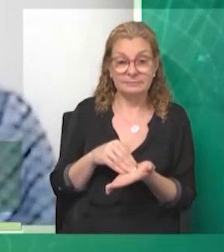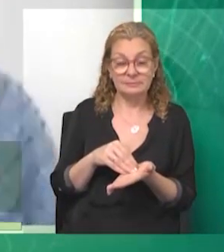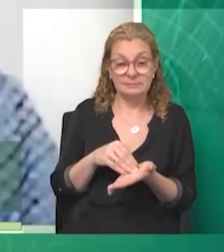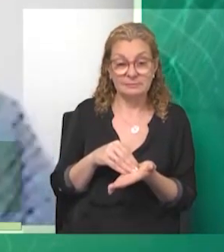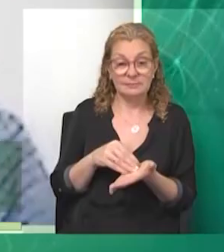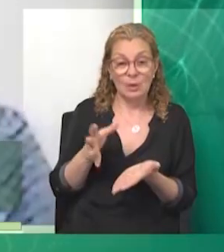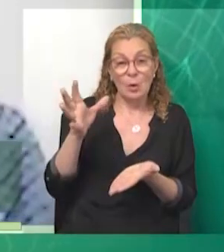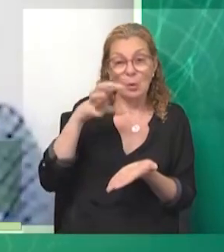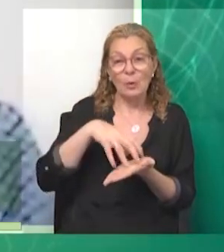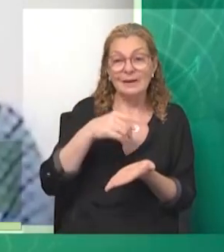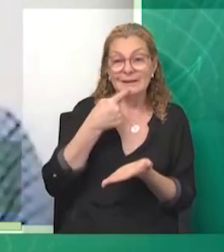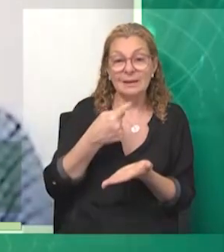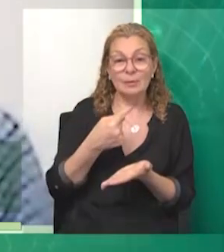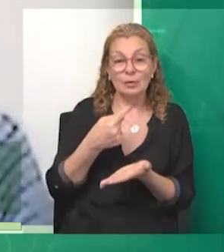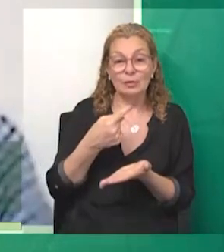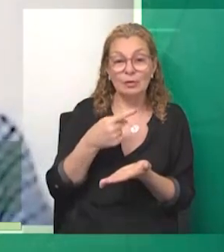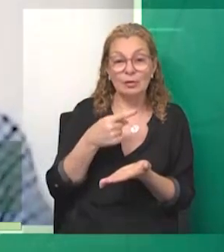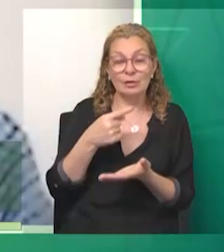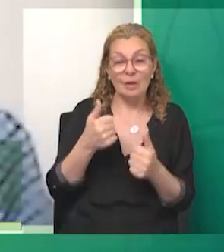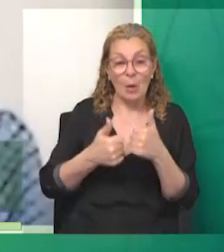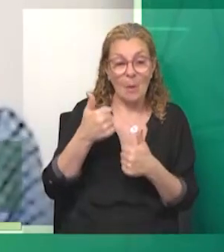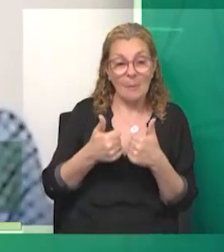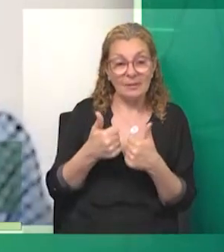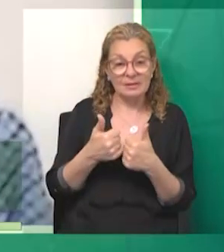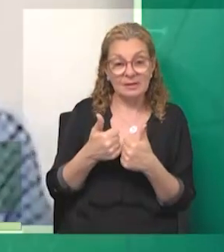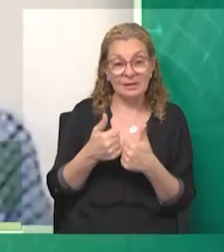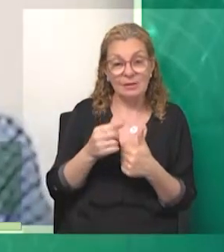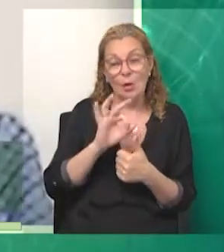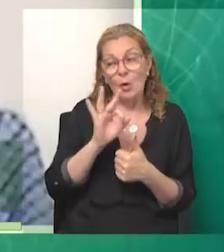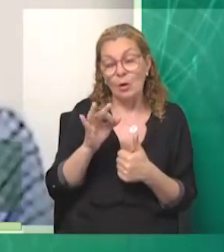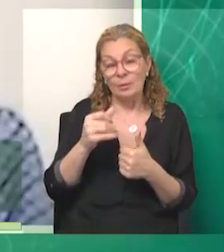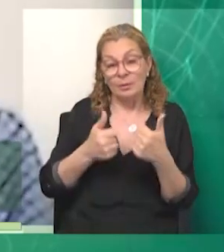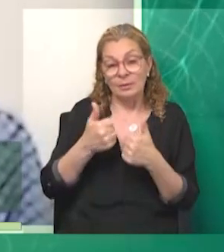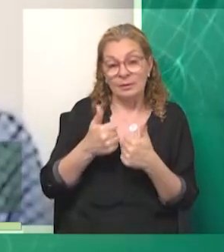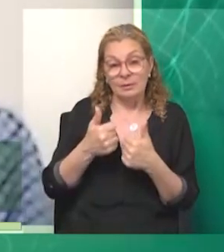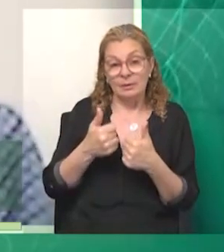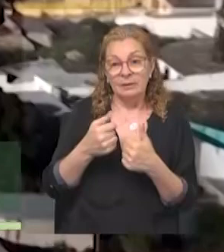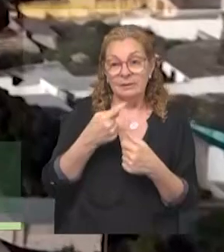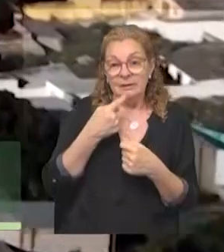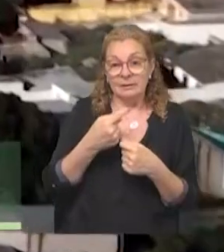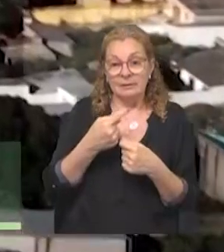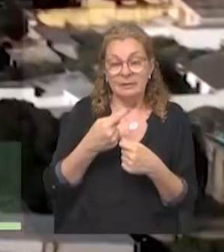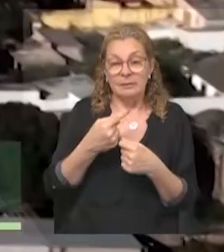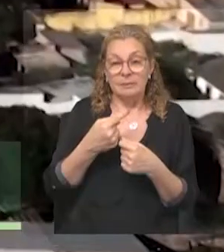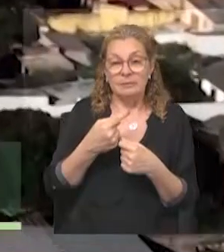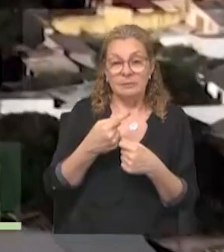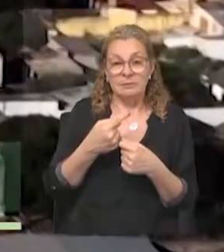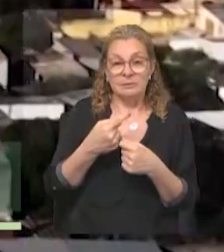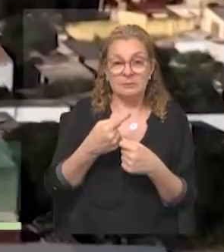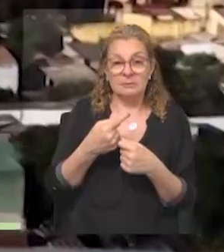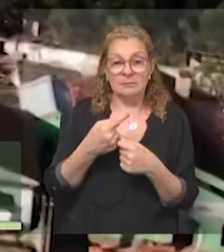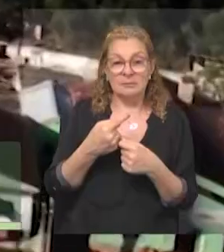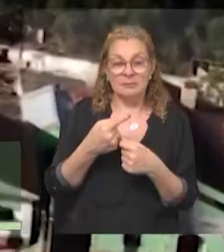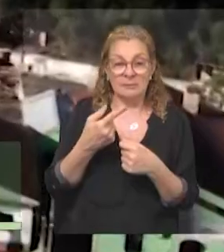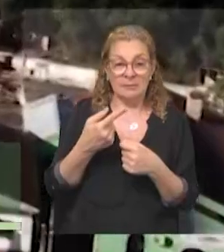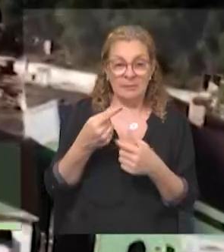en un lugar donde está compitiendo o tiene una competencia cuasi que desleal no eh al al tener